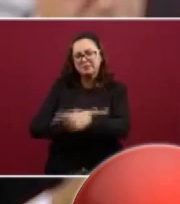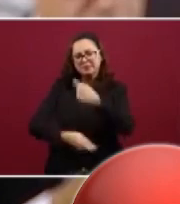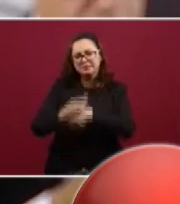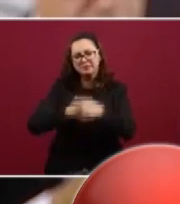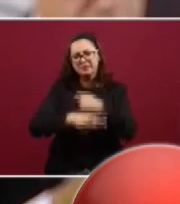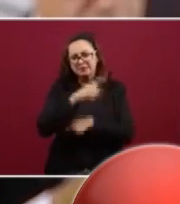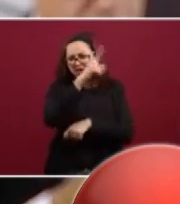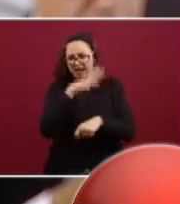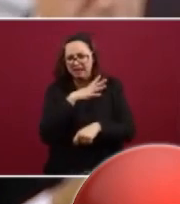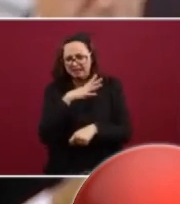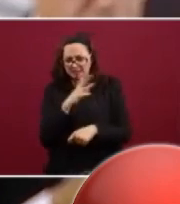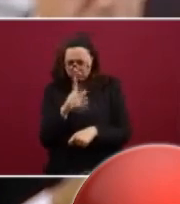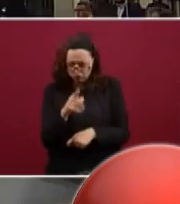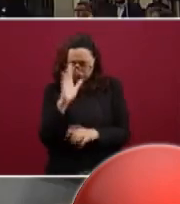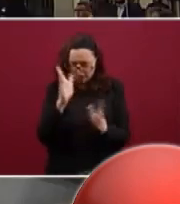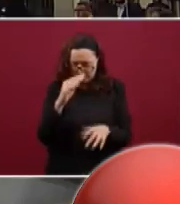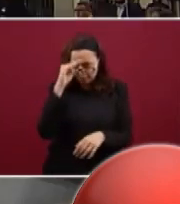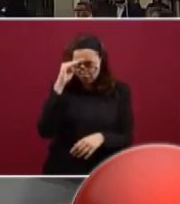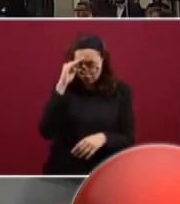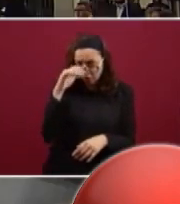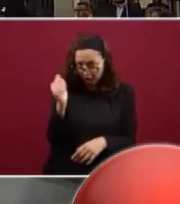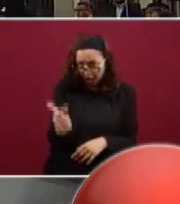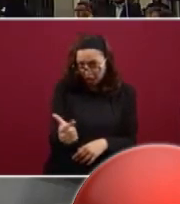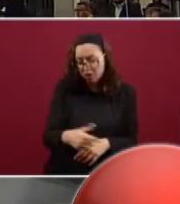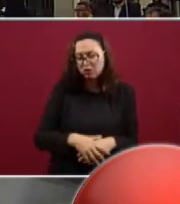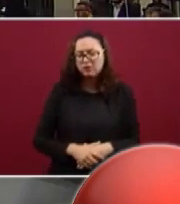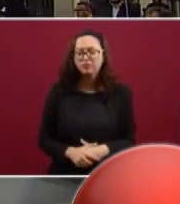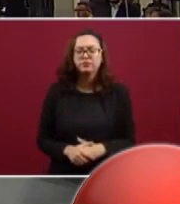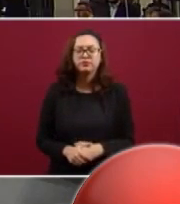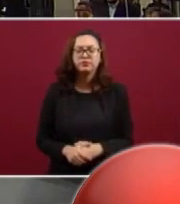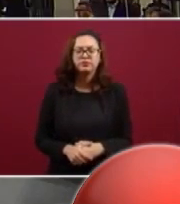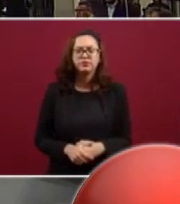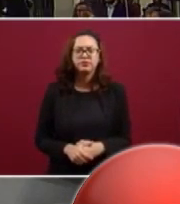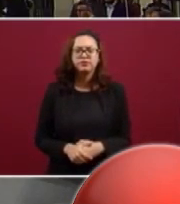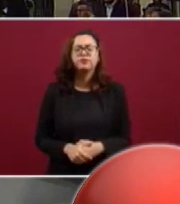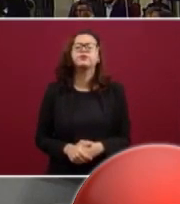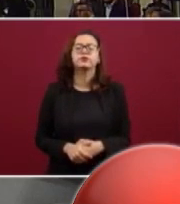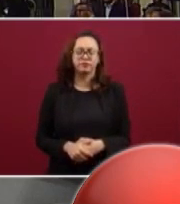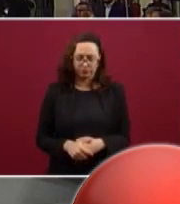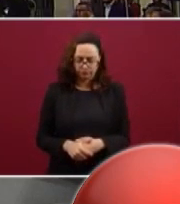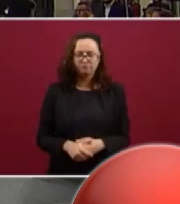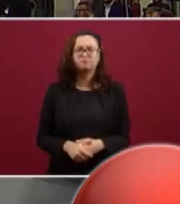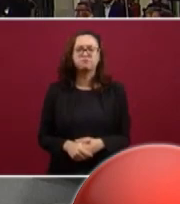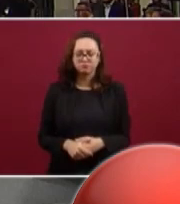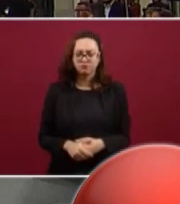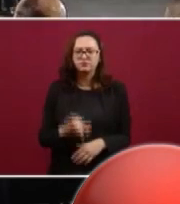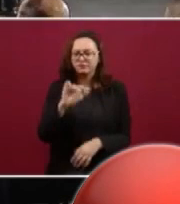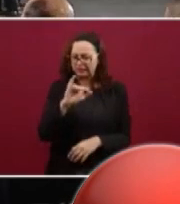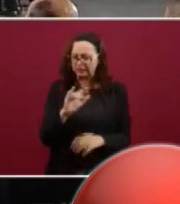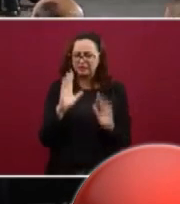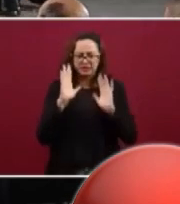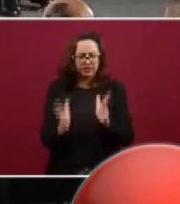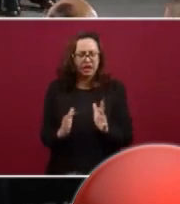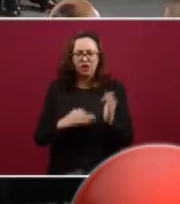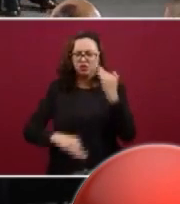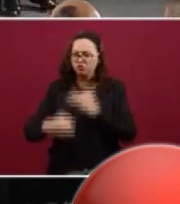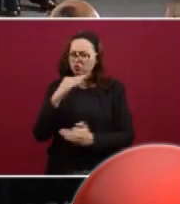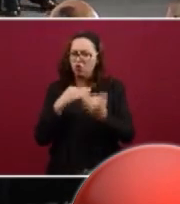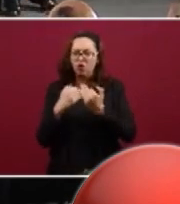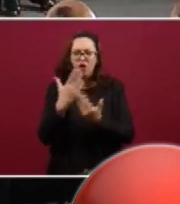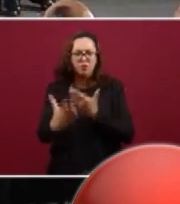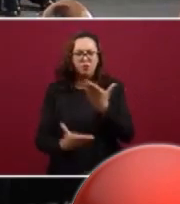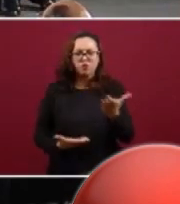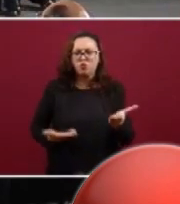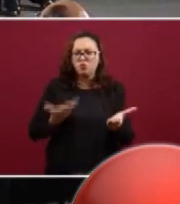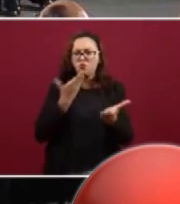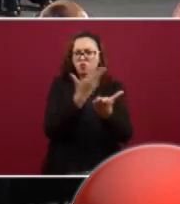están allá, canciller? Muchas gracias. Sí. Desde luego que sí, hay todo un planteamiento que tenemos pensado hacer,